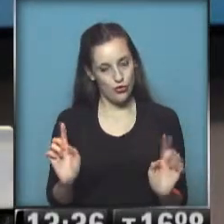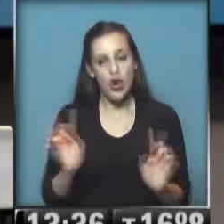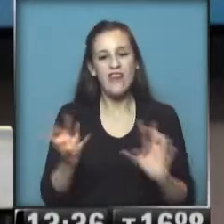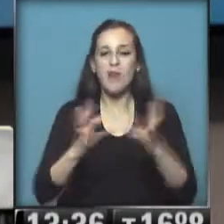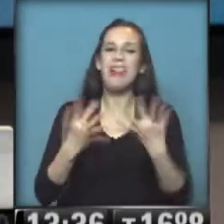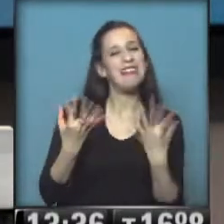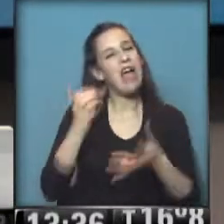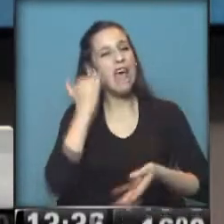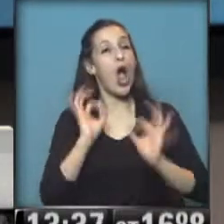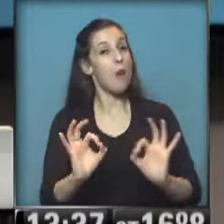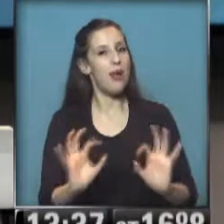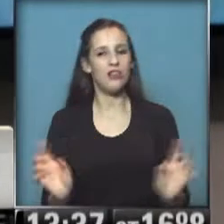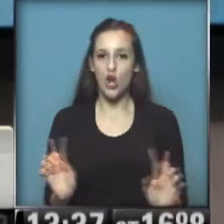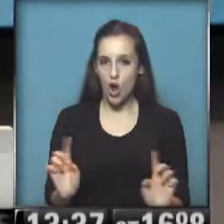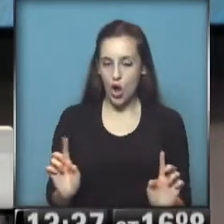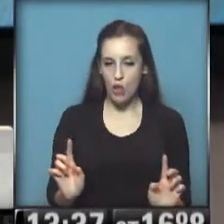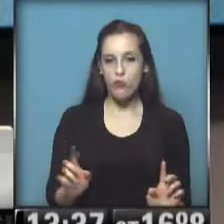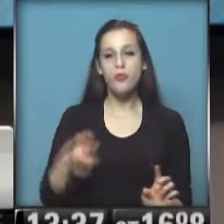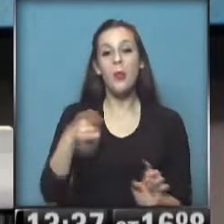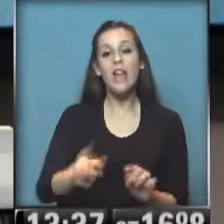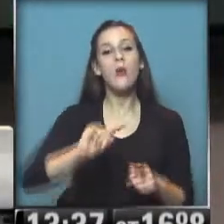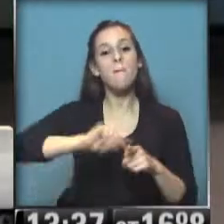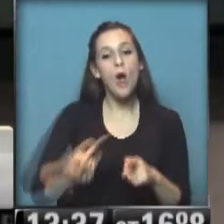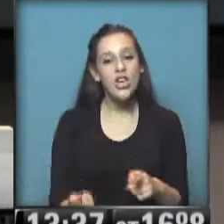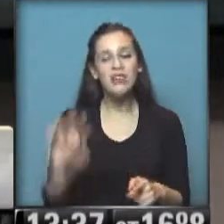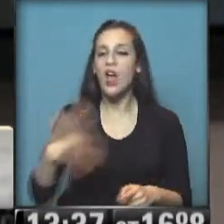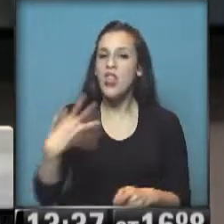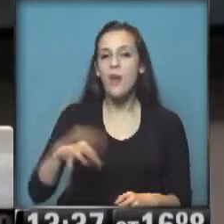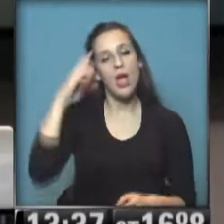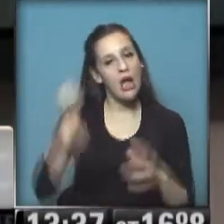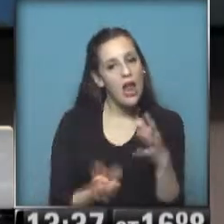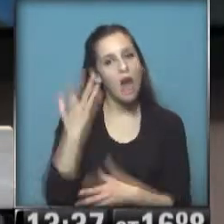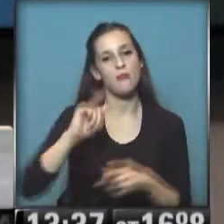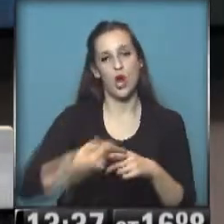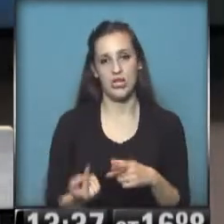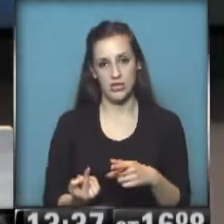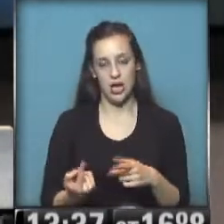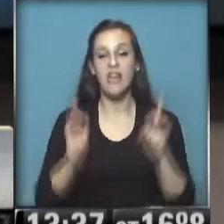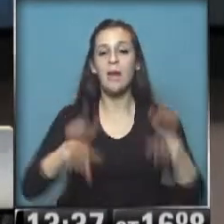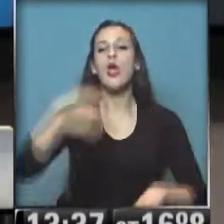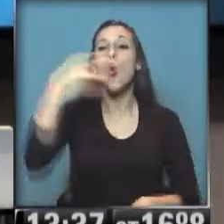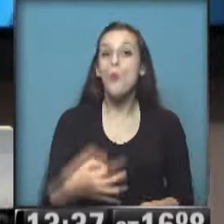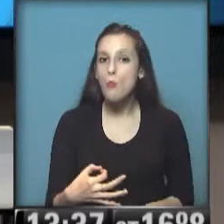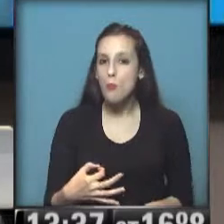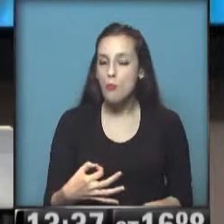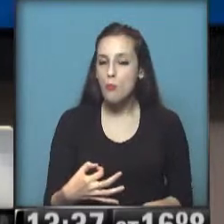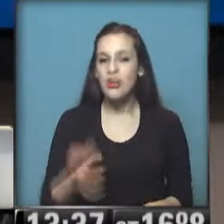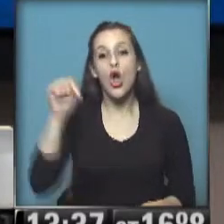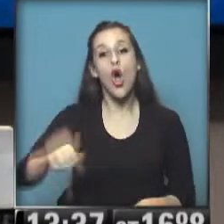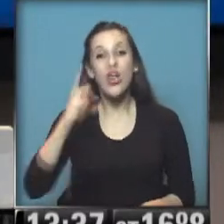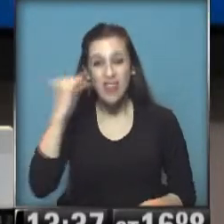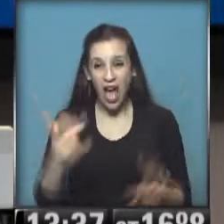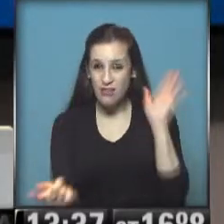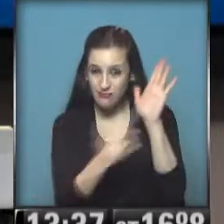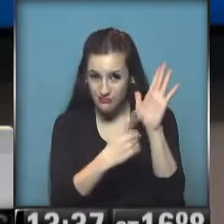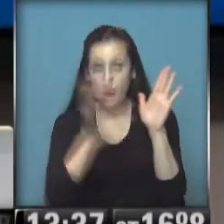públicas perdón y de implementarlas tenemos un decreto maravilloso en la argentina el 936 que prohíbe la oferta sexual en